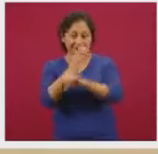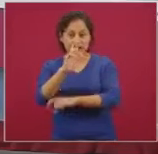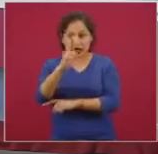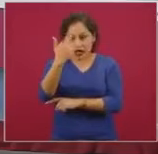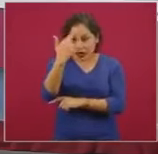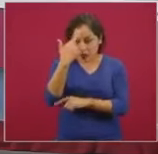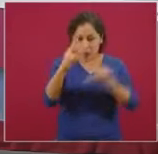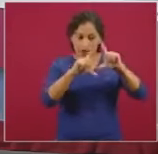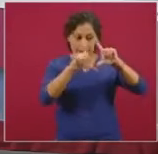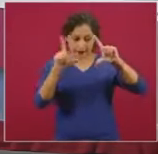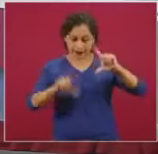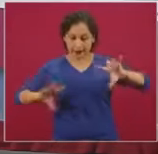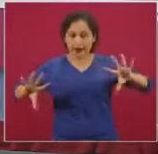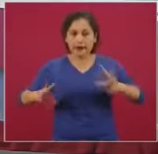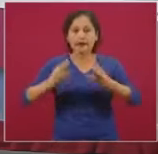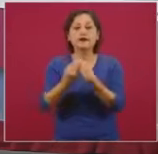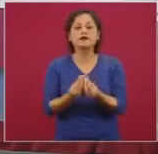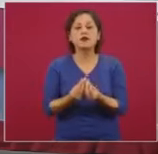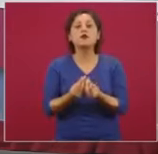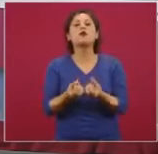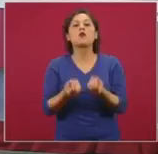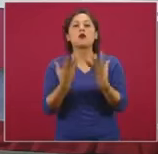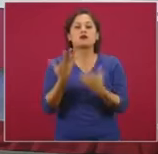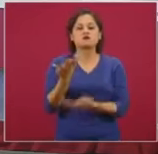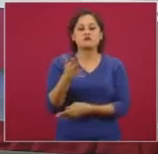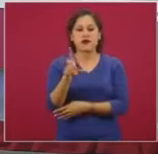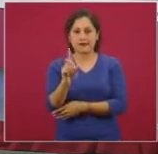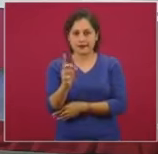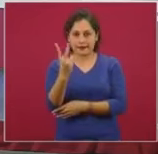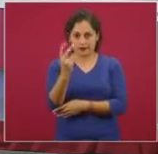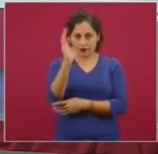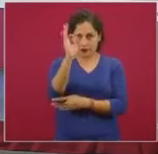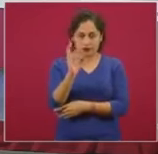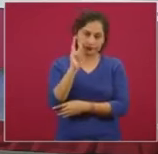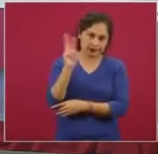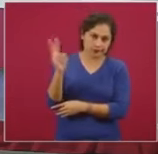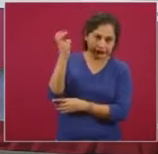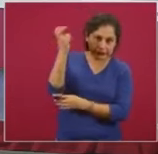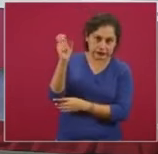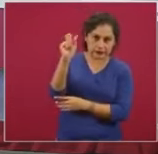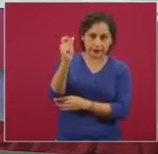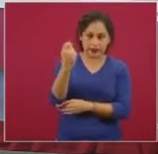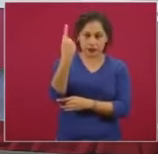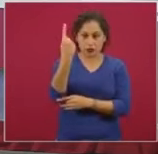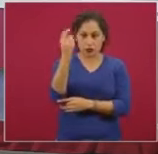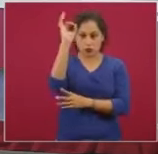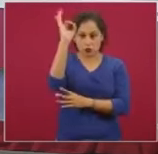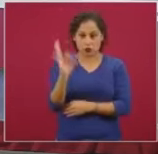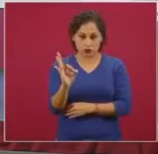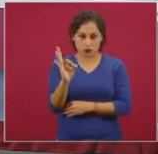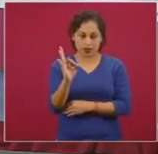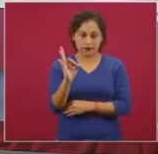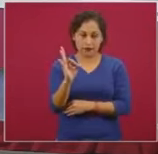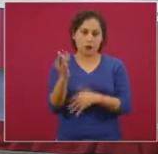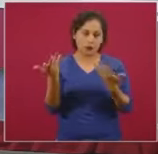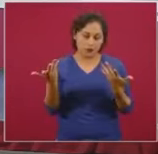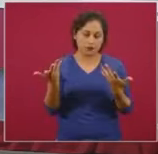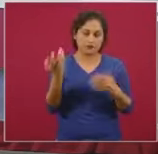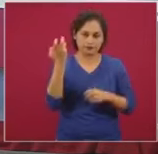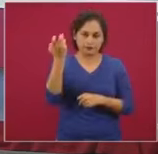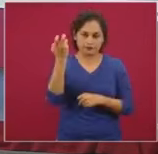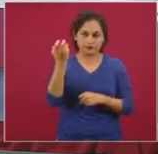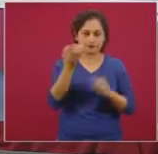nacional estamos en un 32% y esto tiene un 21% de exceso acumulado desde la